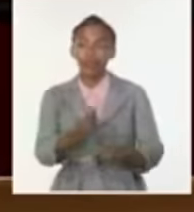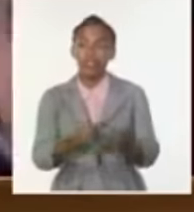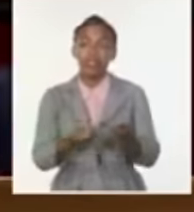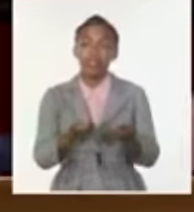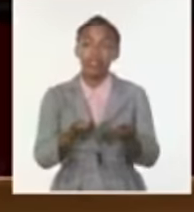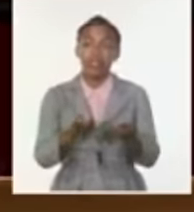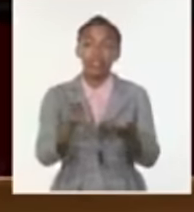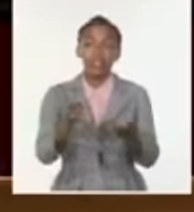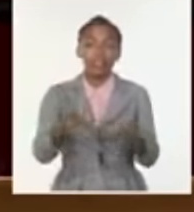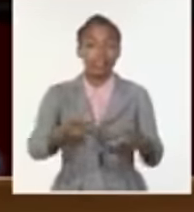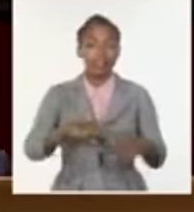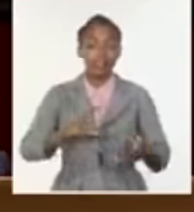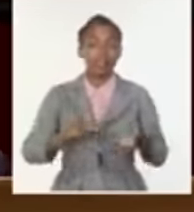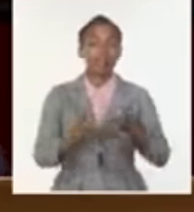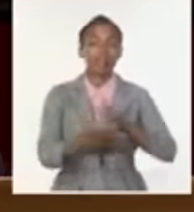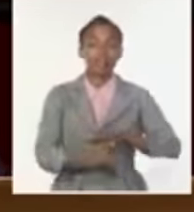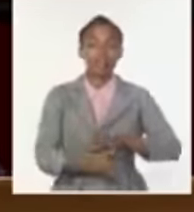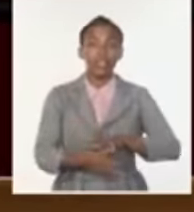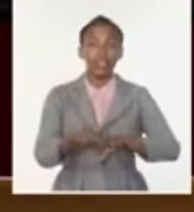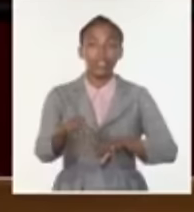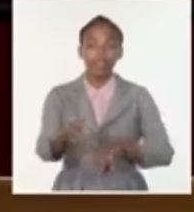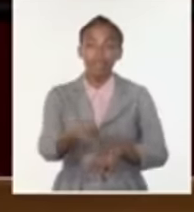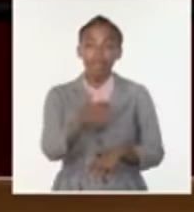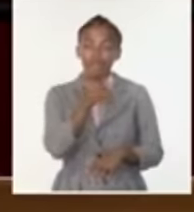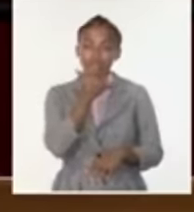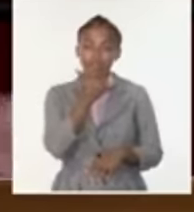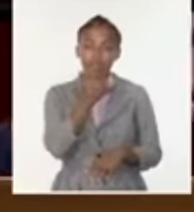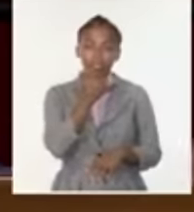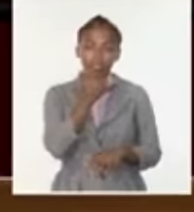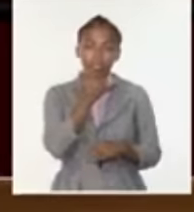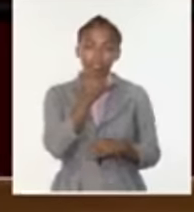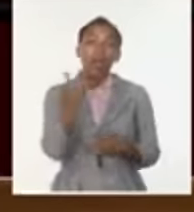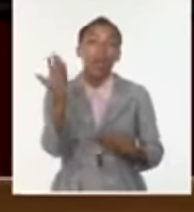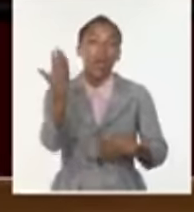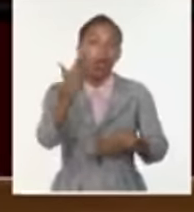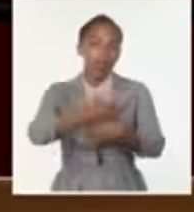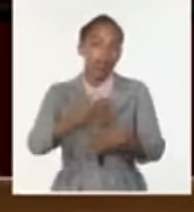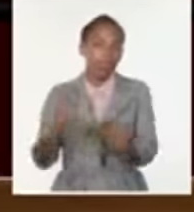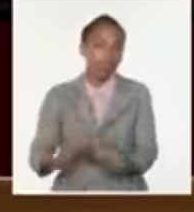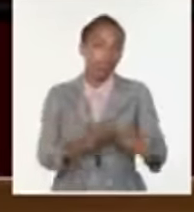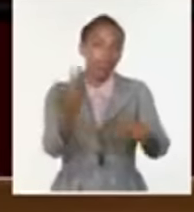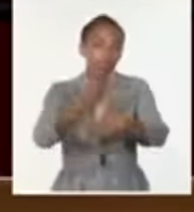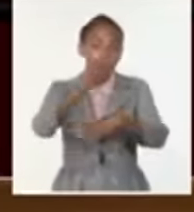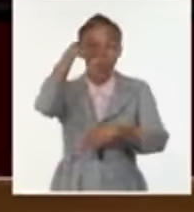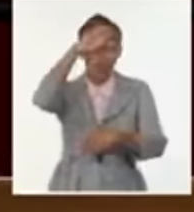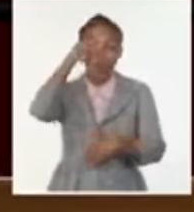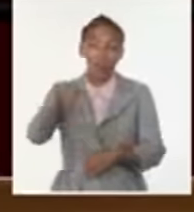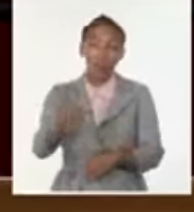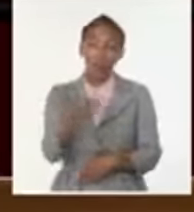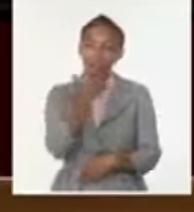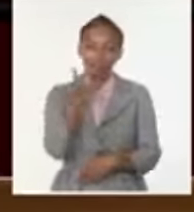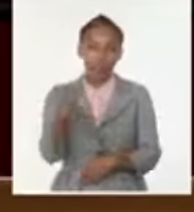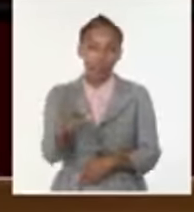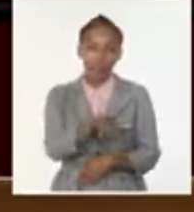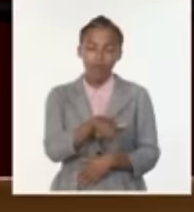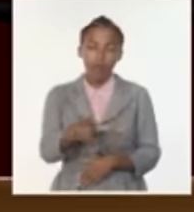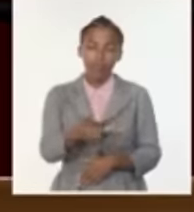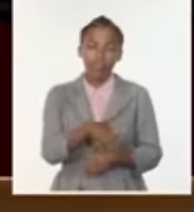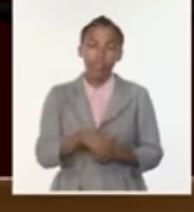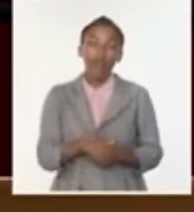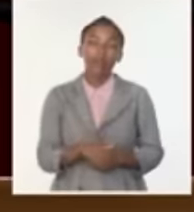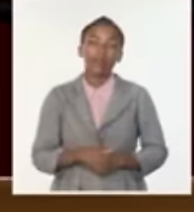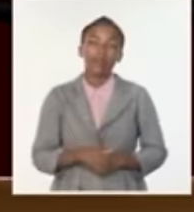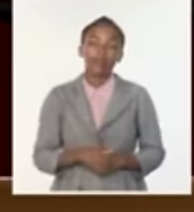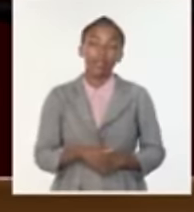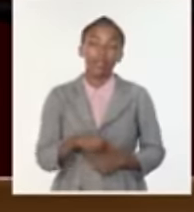complejas. También los afecta en algo el bloqueo, aunque en otras cosas los puede beneficiar. Pero estamos acotando la ganancia.